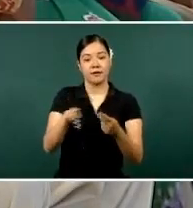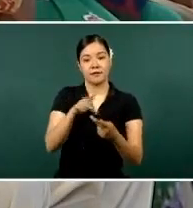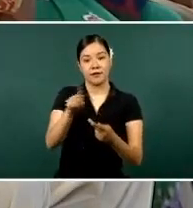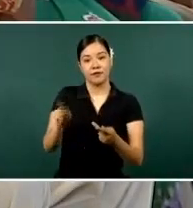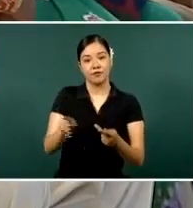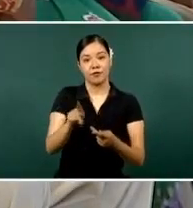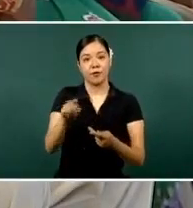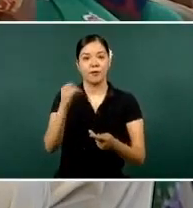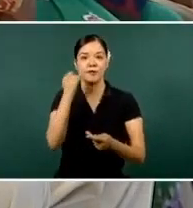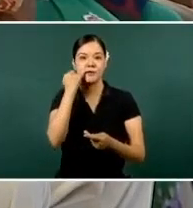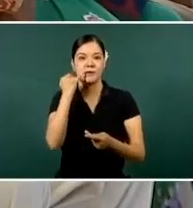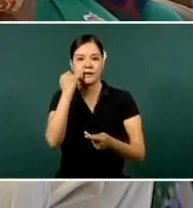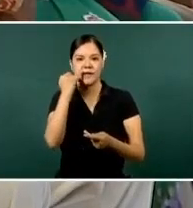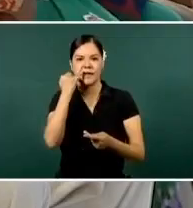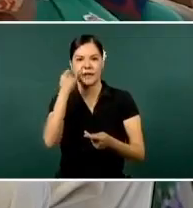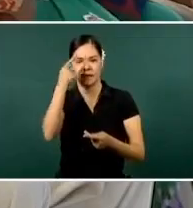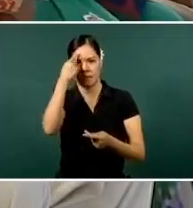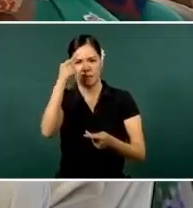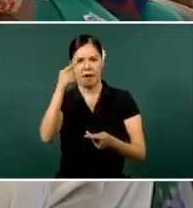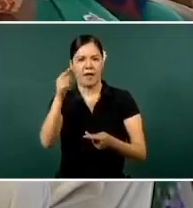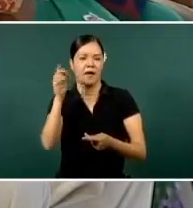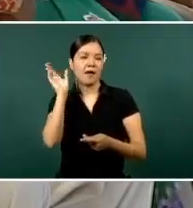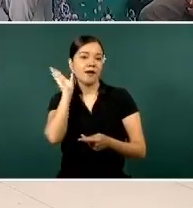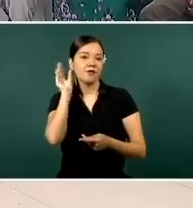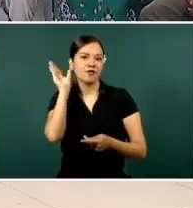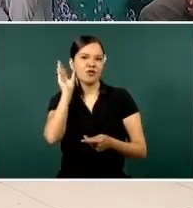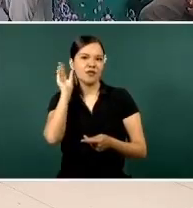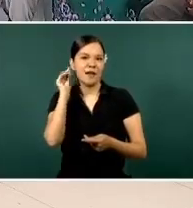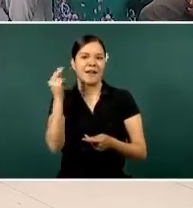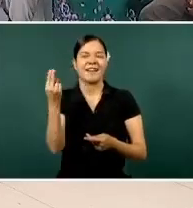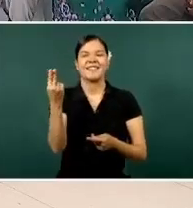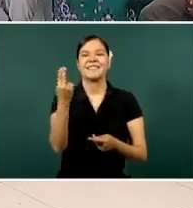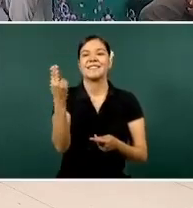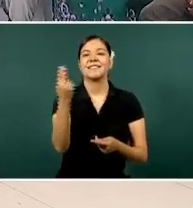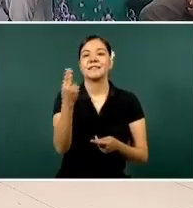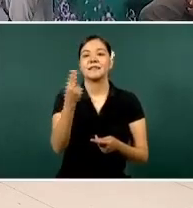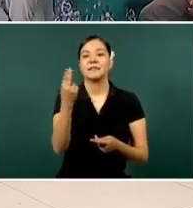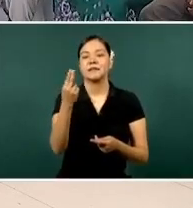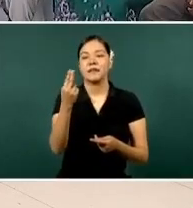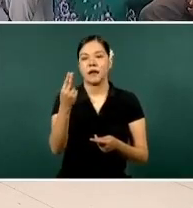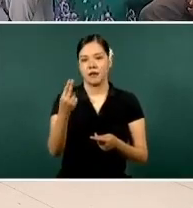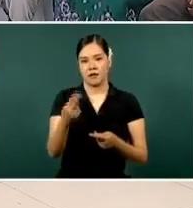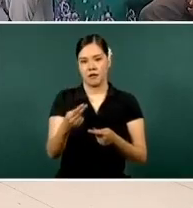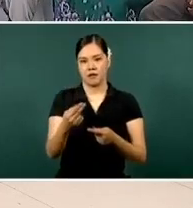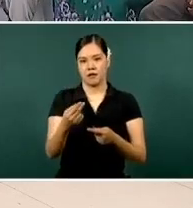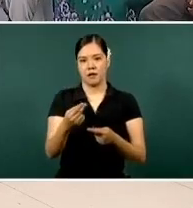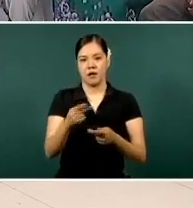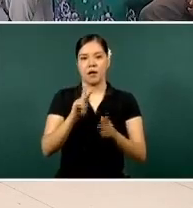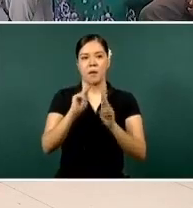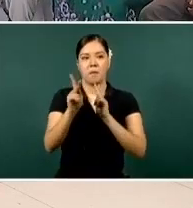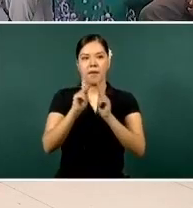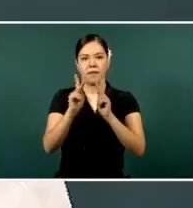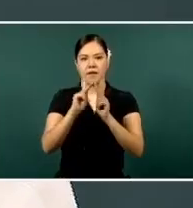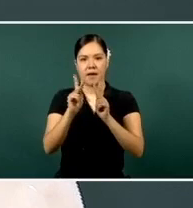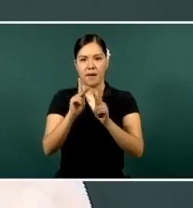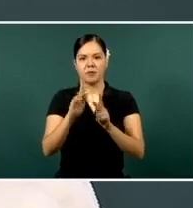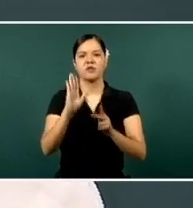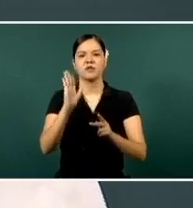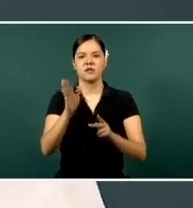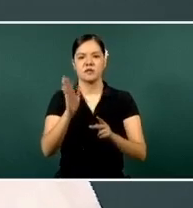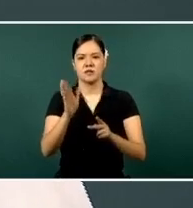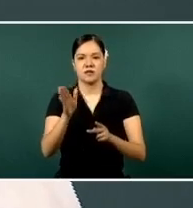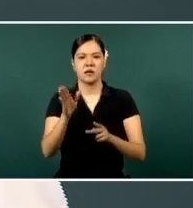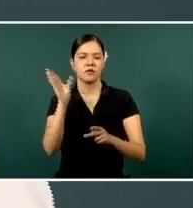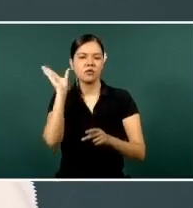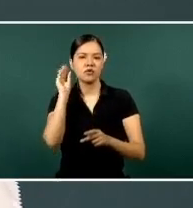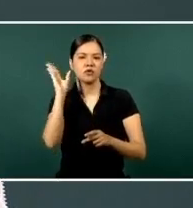propuestas más relevantes que han emergido de este proceso de diálogo es el reconocimiento de nuestros pueblos